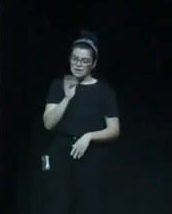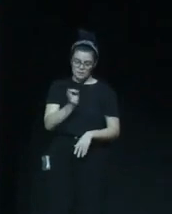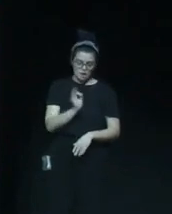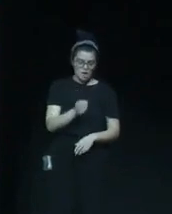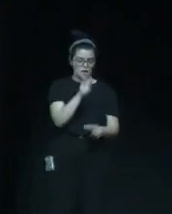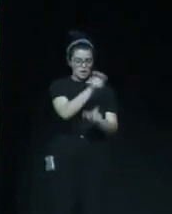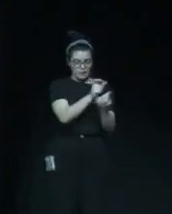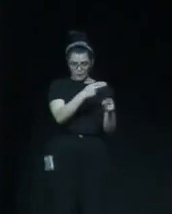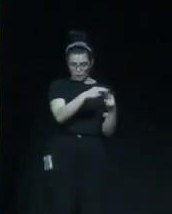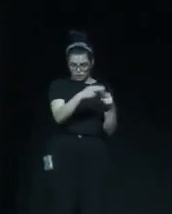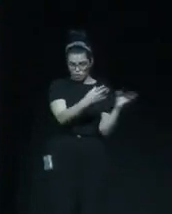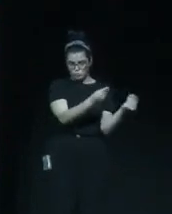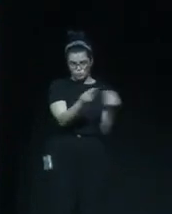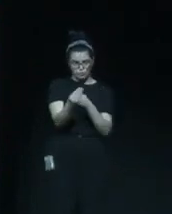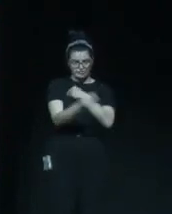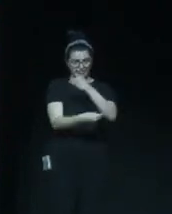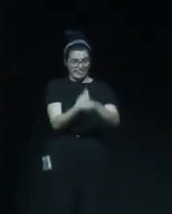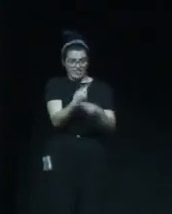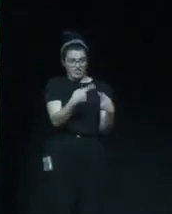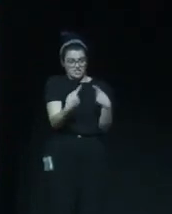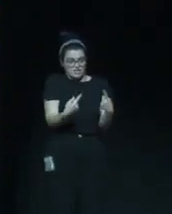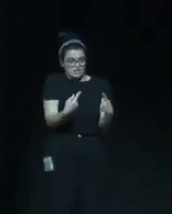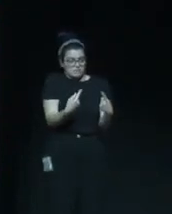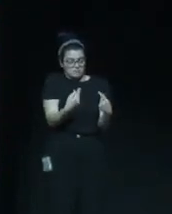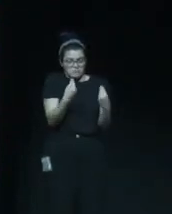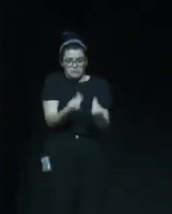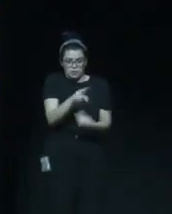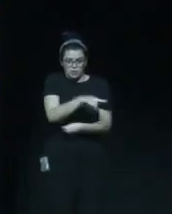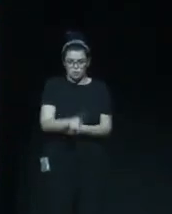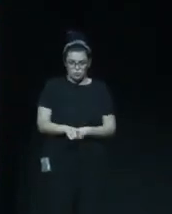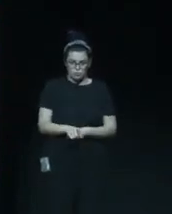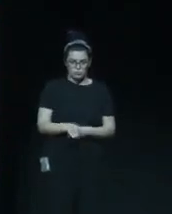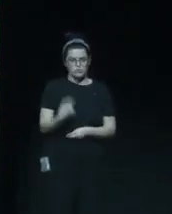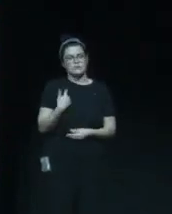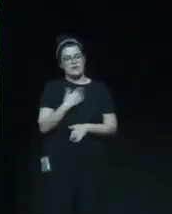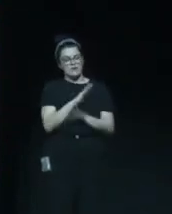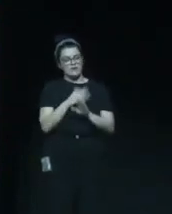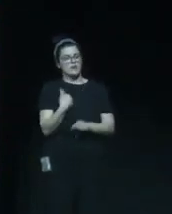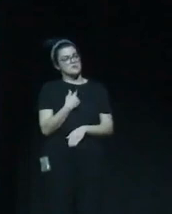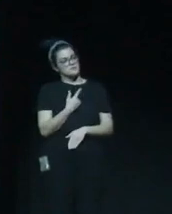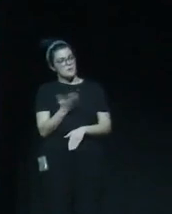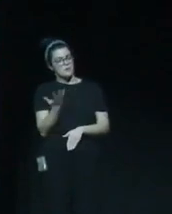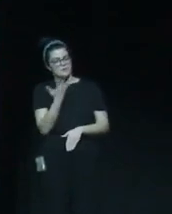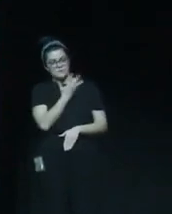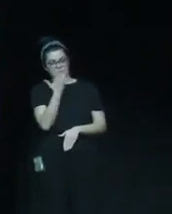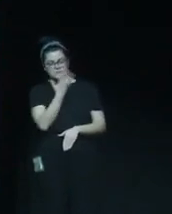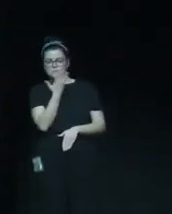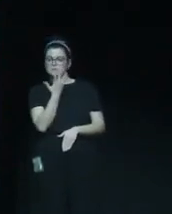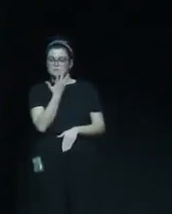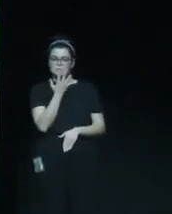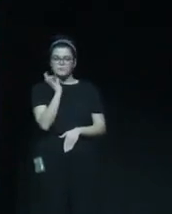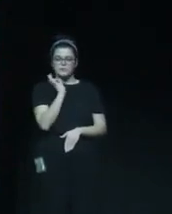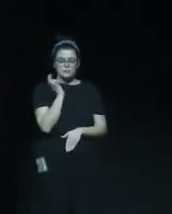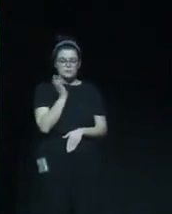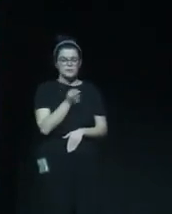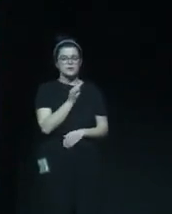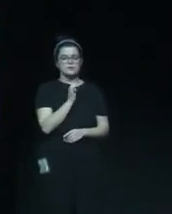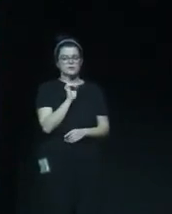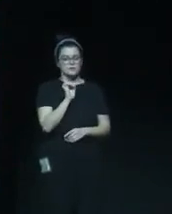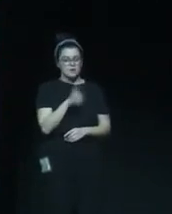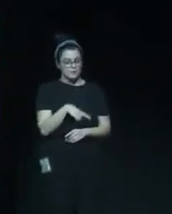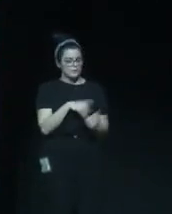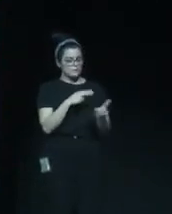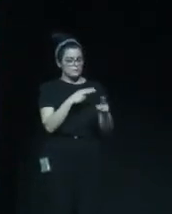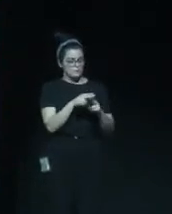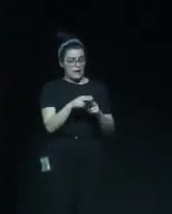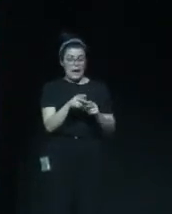hacen cosas que no están bien. Somos muy escépticos. Y luego fuerzas evidentemente que están sirviendo para que estas